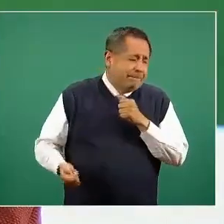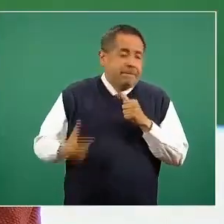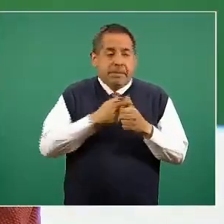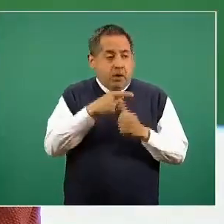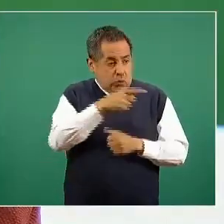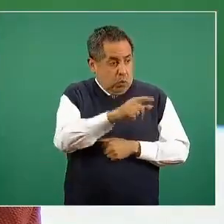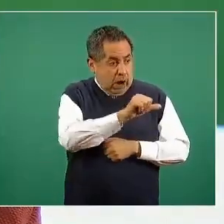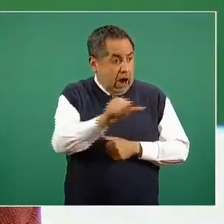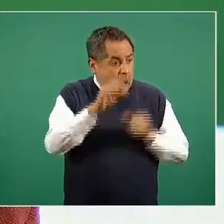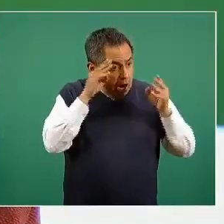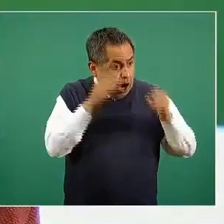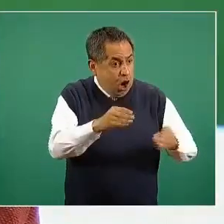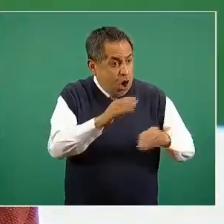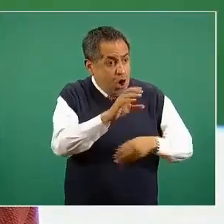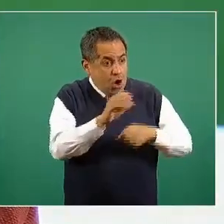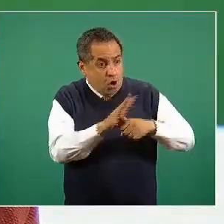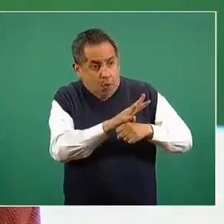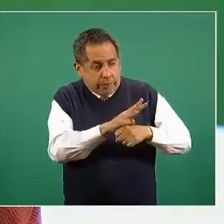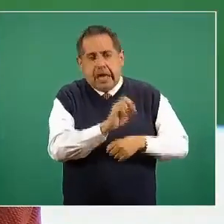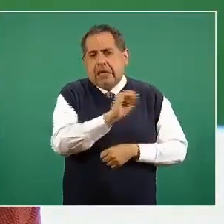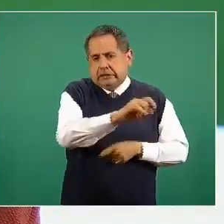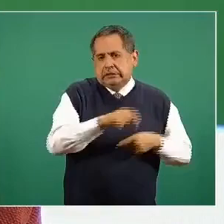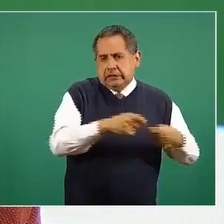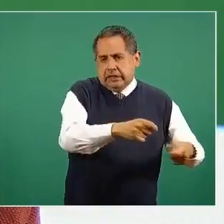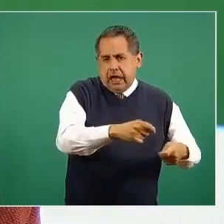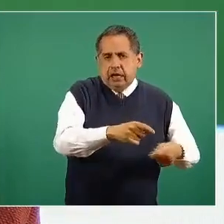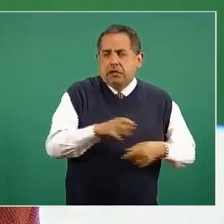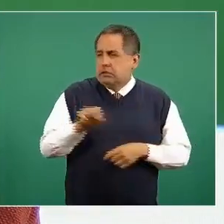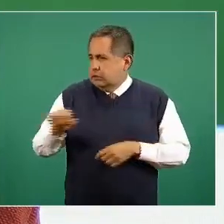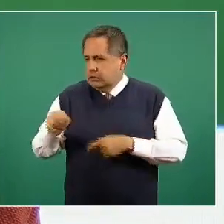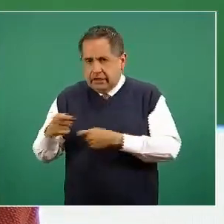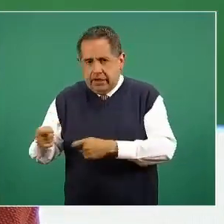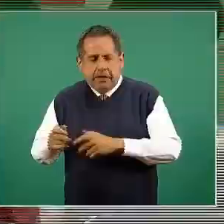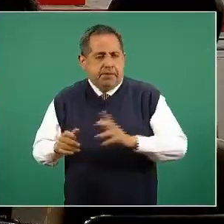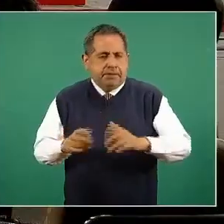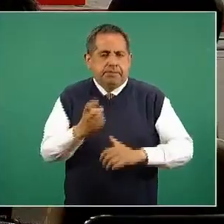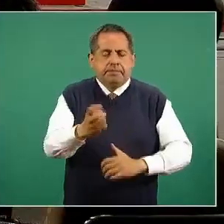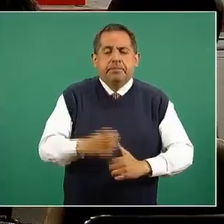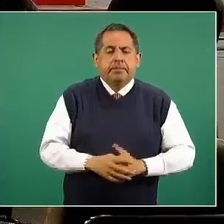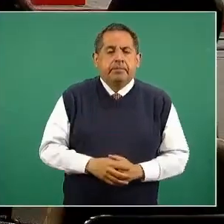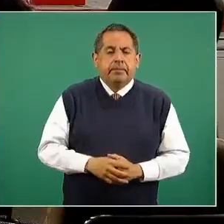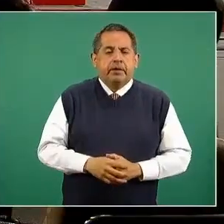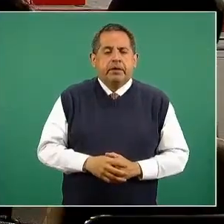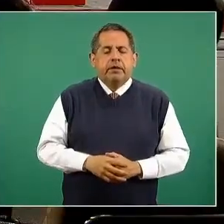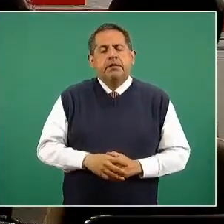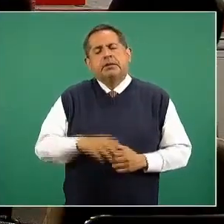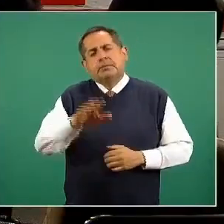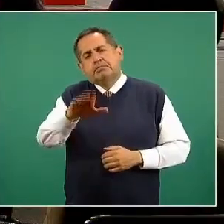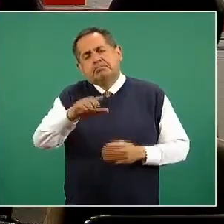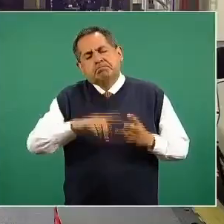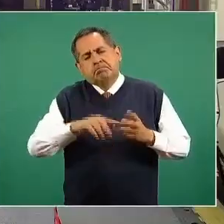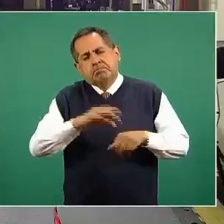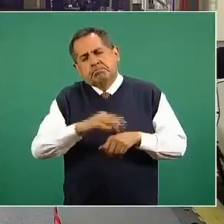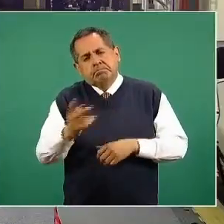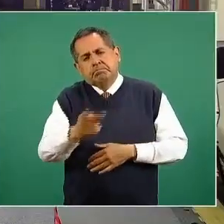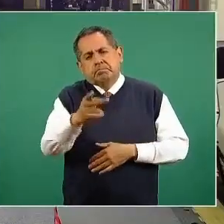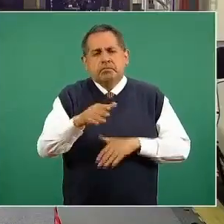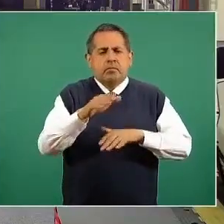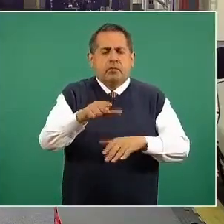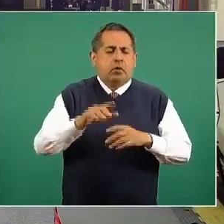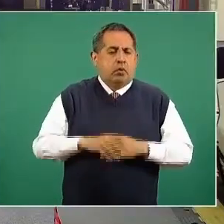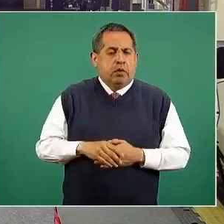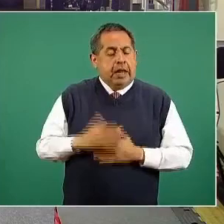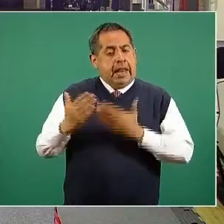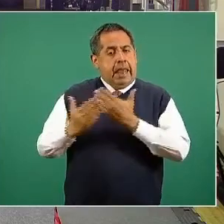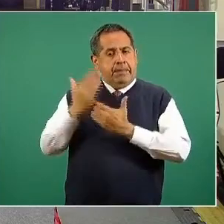nivel de prioridad relacionado con su nivel de exposición y riesgo. Doctor, y referente a la mañana